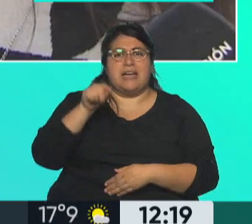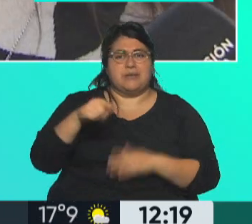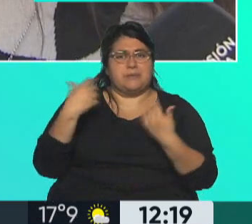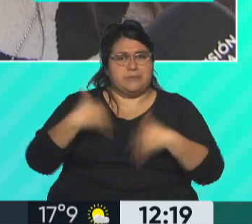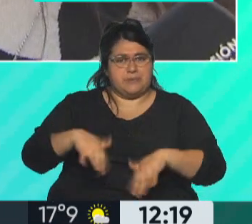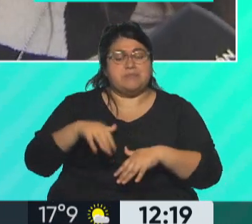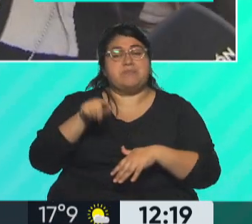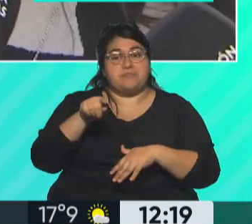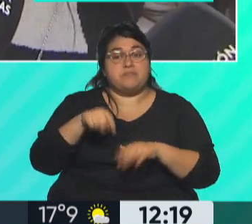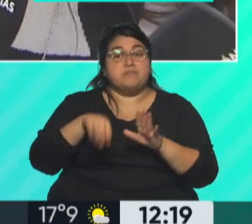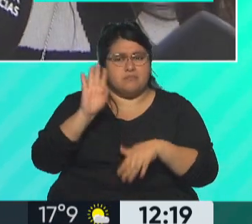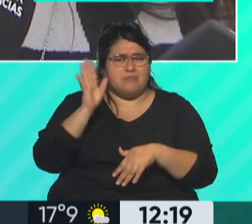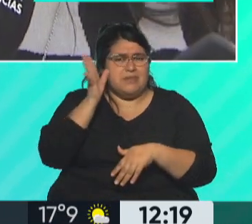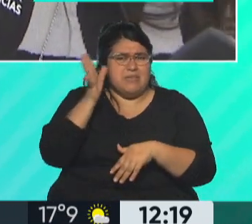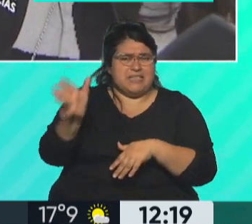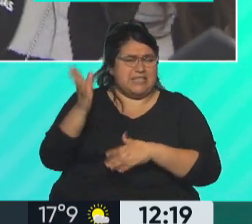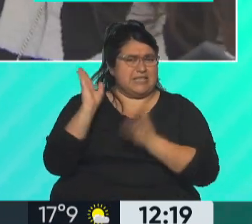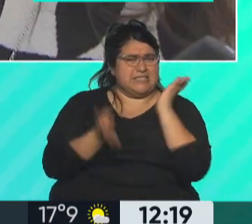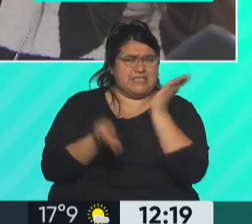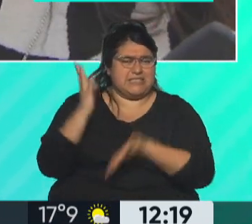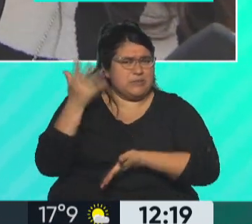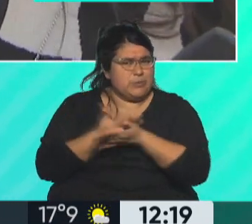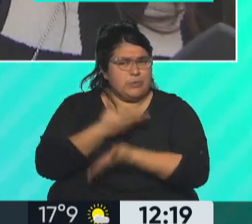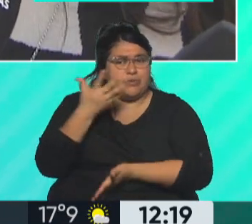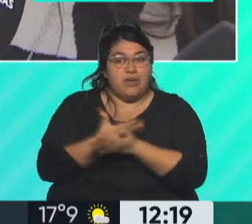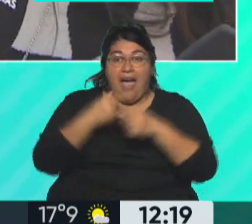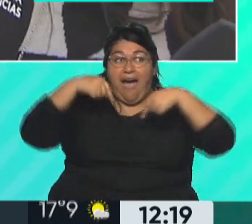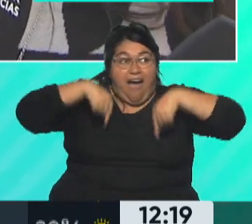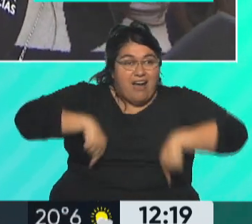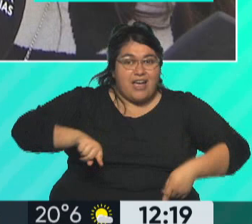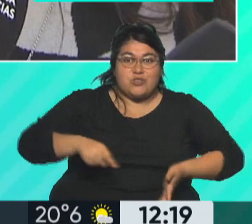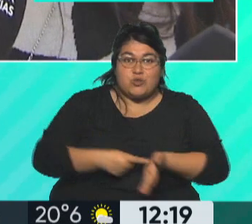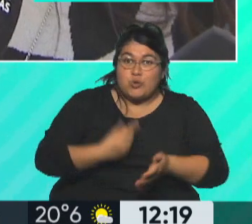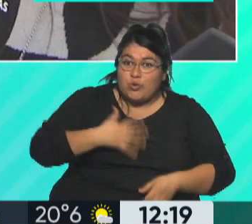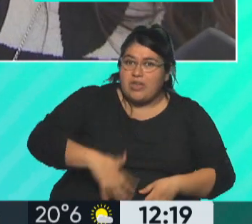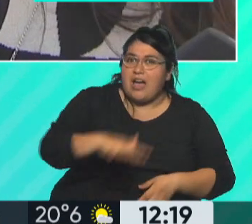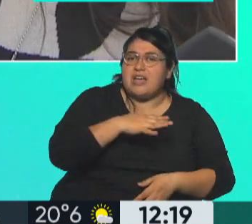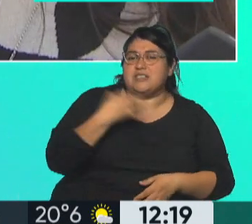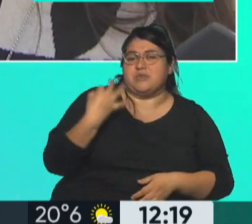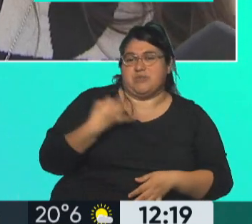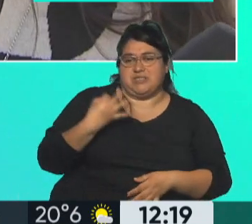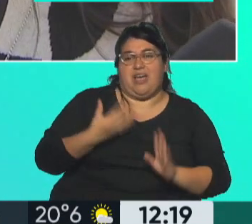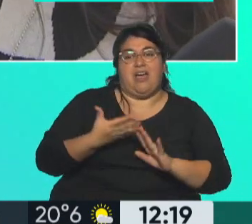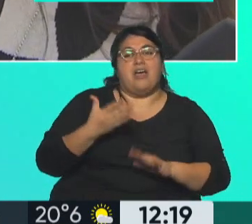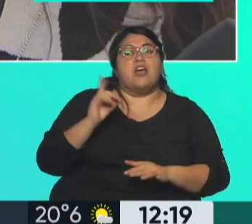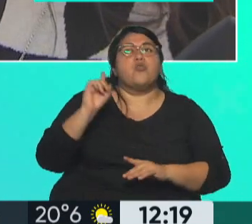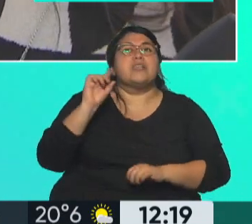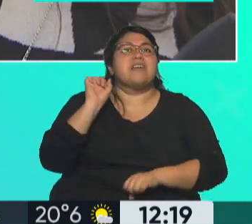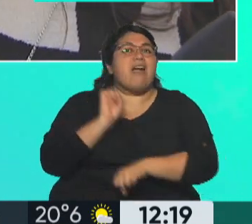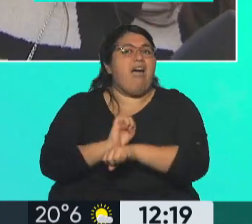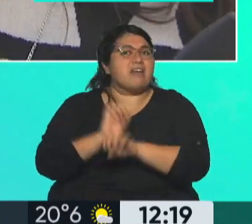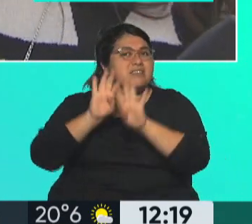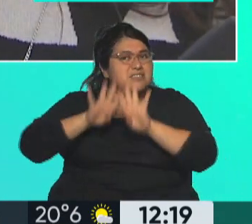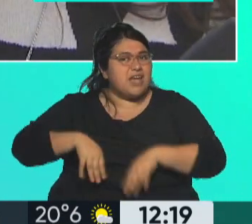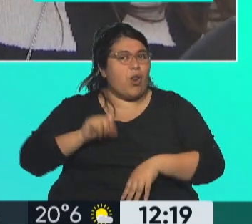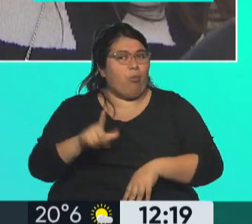tremendamente calamitosa, porque además nuestra ciudad tiene la particularidad de haber definido no tener una cárcel propia.